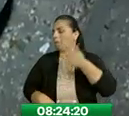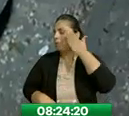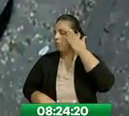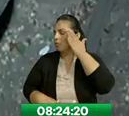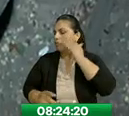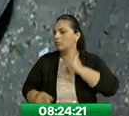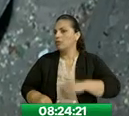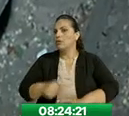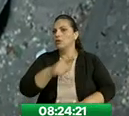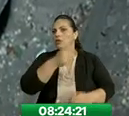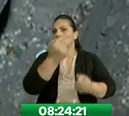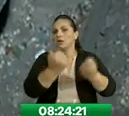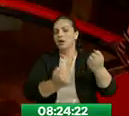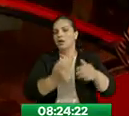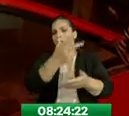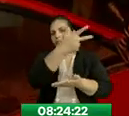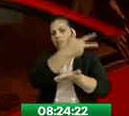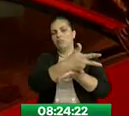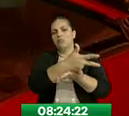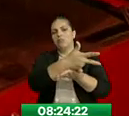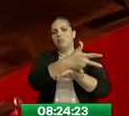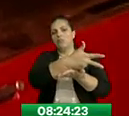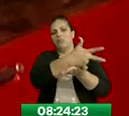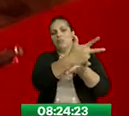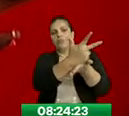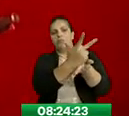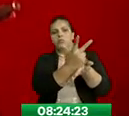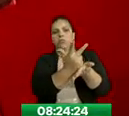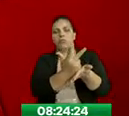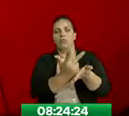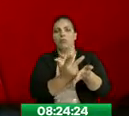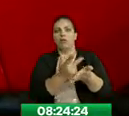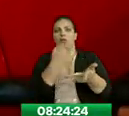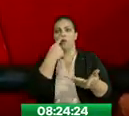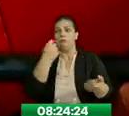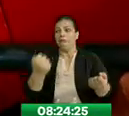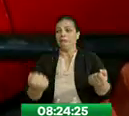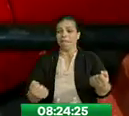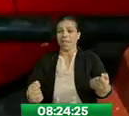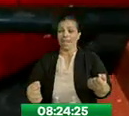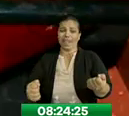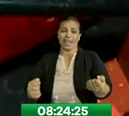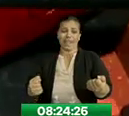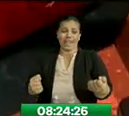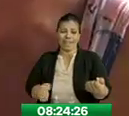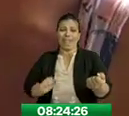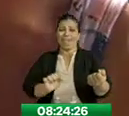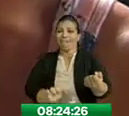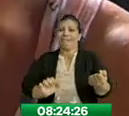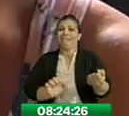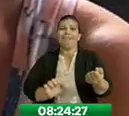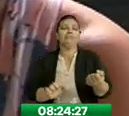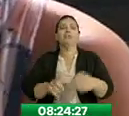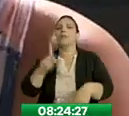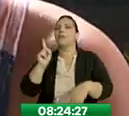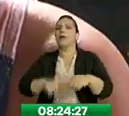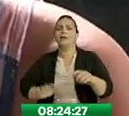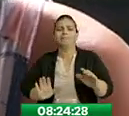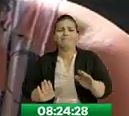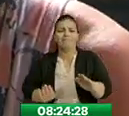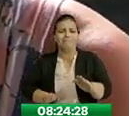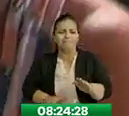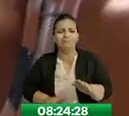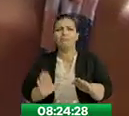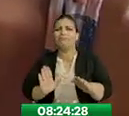aplastándole, dice el para que no se le resbale. Y yo y mi hija quedamos en medio del carro, pero gracias a Dios que el carro cae así